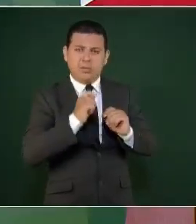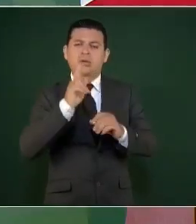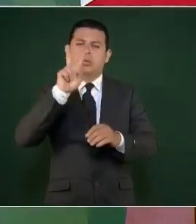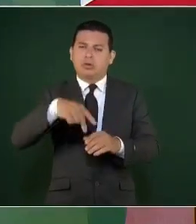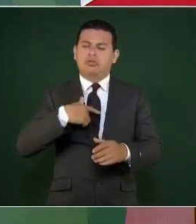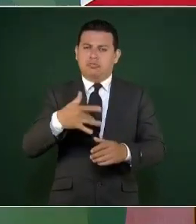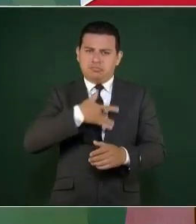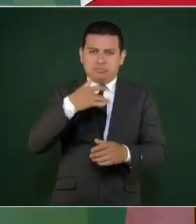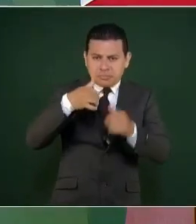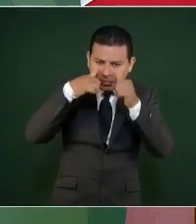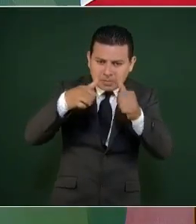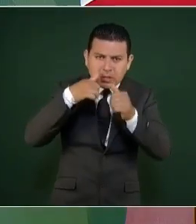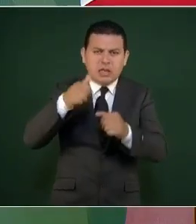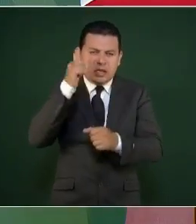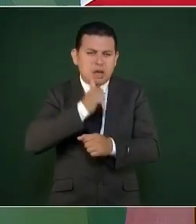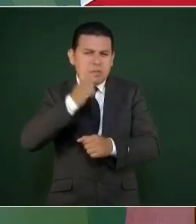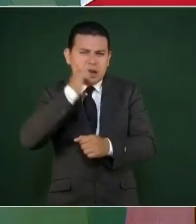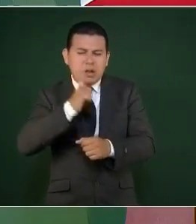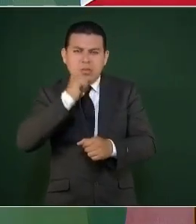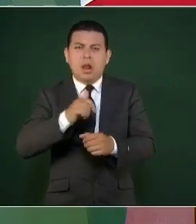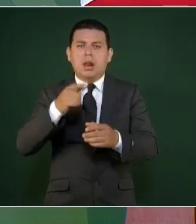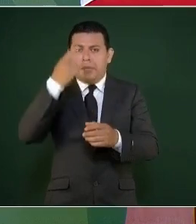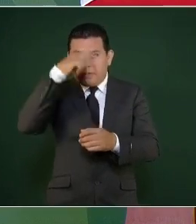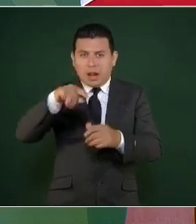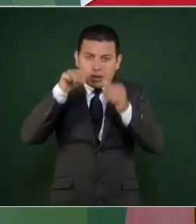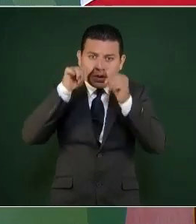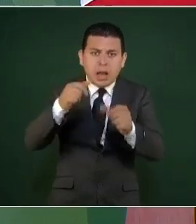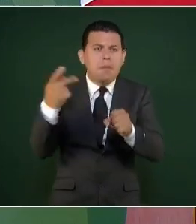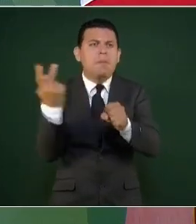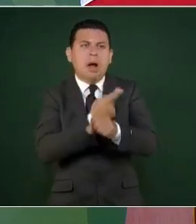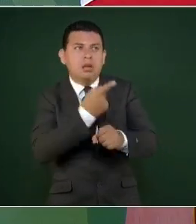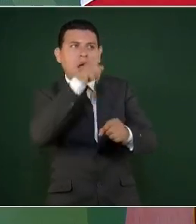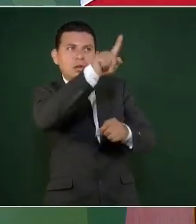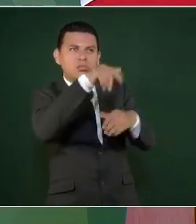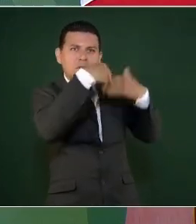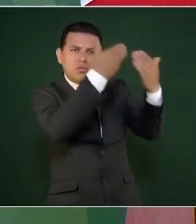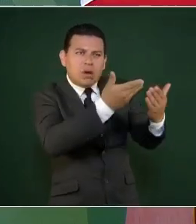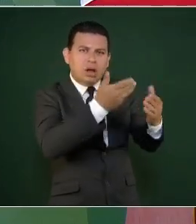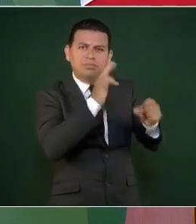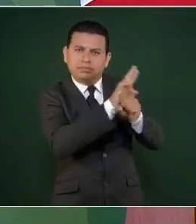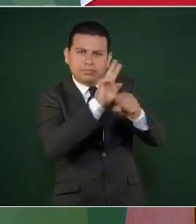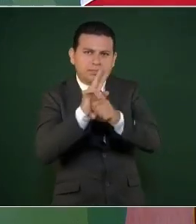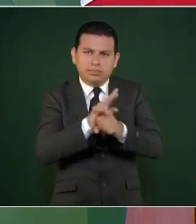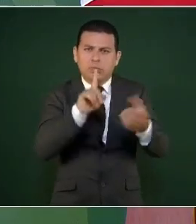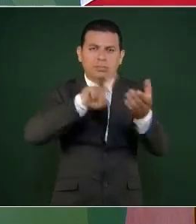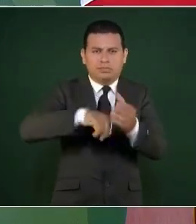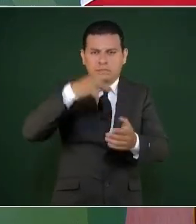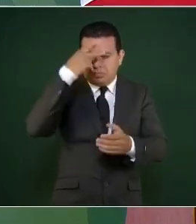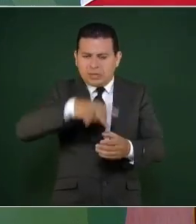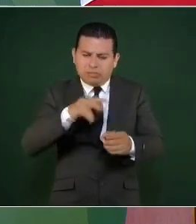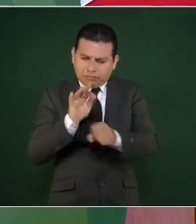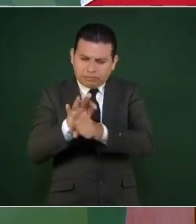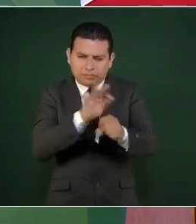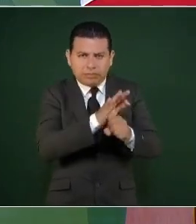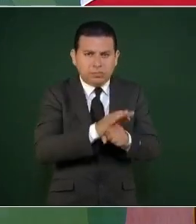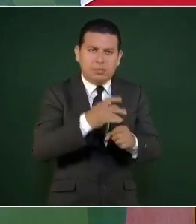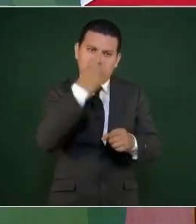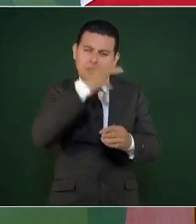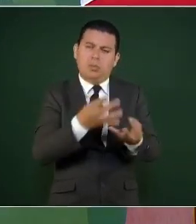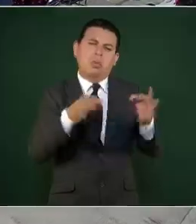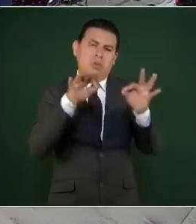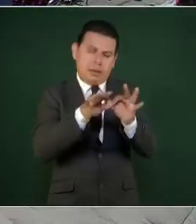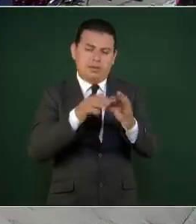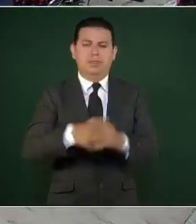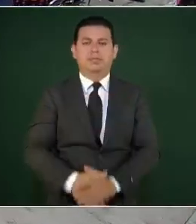muy atentos, cada minuto estamos realmente viendo qué pasa con nuestros connacionales, sobre todo pues con los mexicanos.